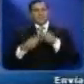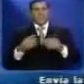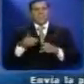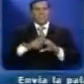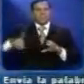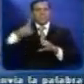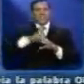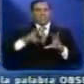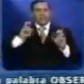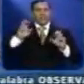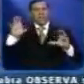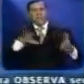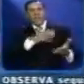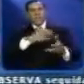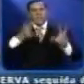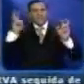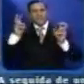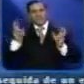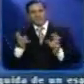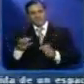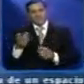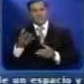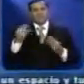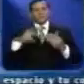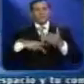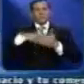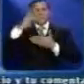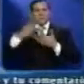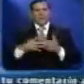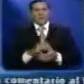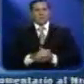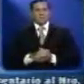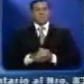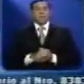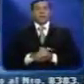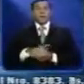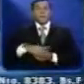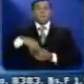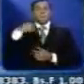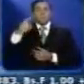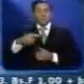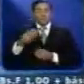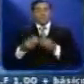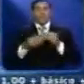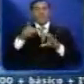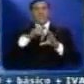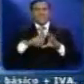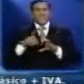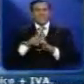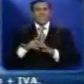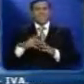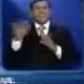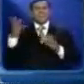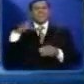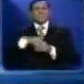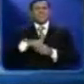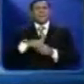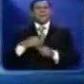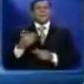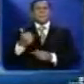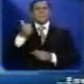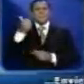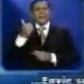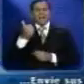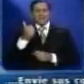oye, hay cosas muy importantes por hacer y muchos planes. Está próxima a lanzar su nueva producción discográfica, en la cual se encuentra su más